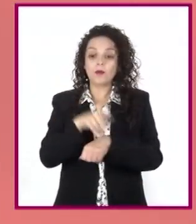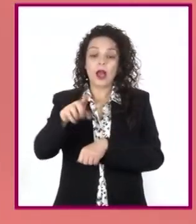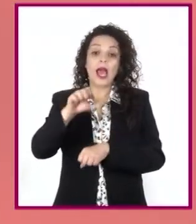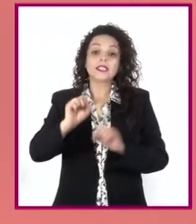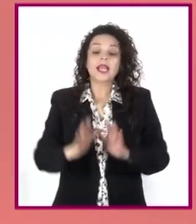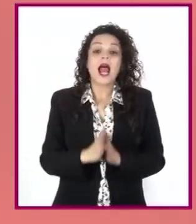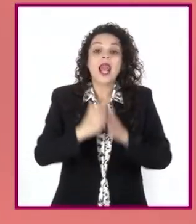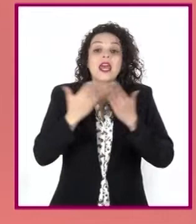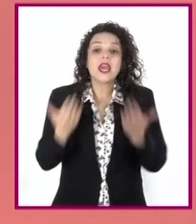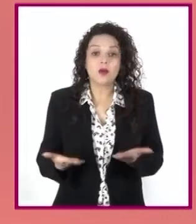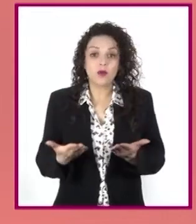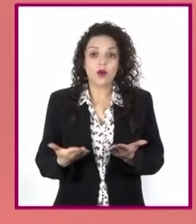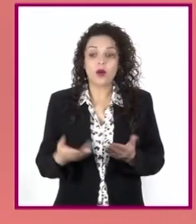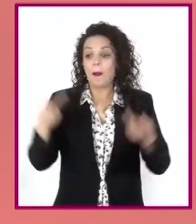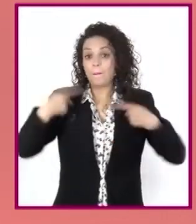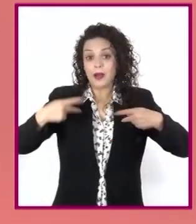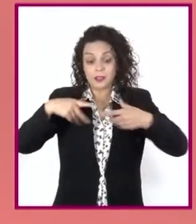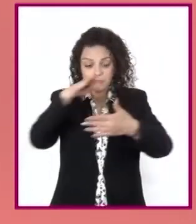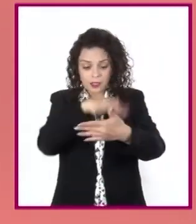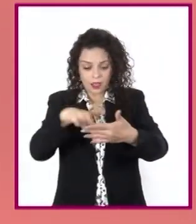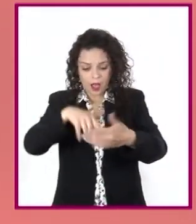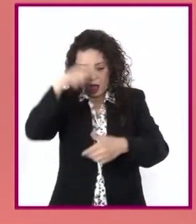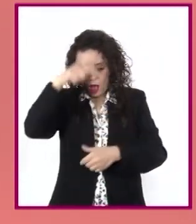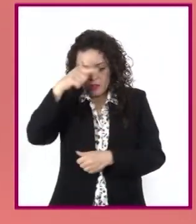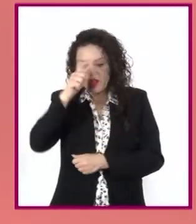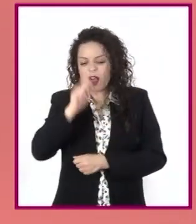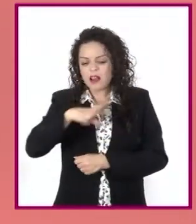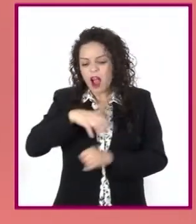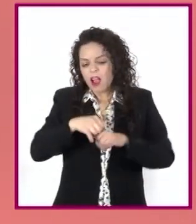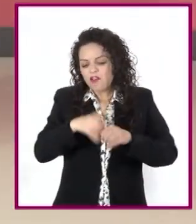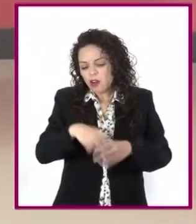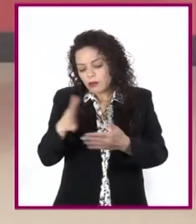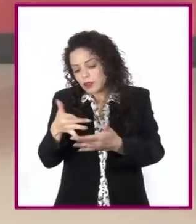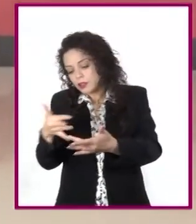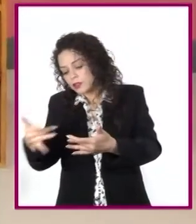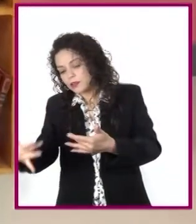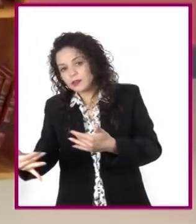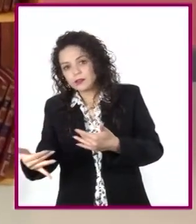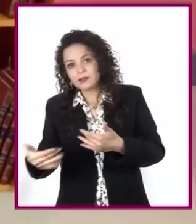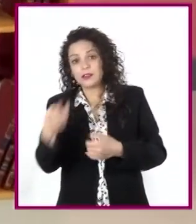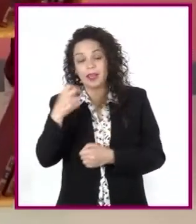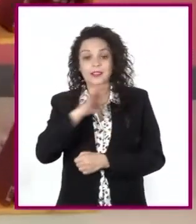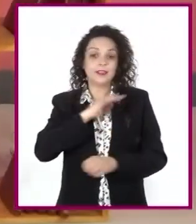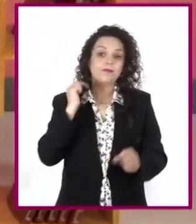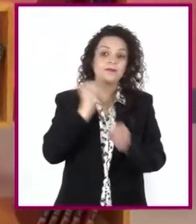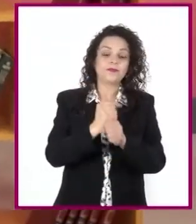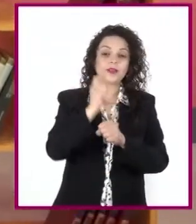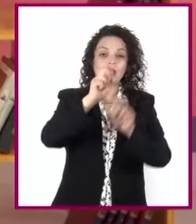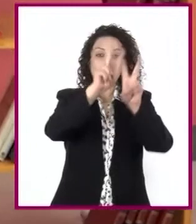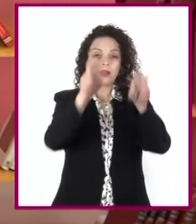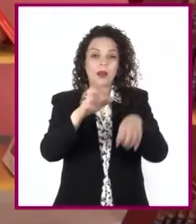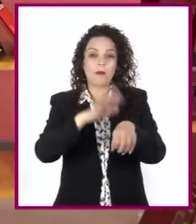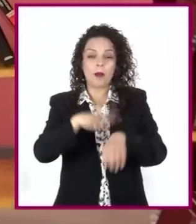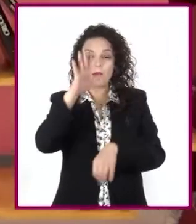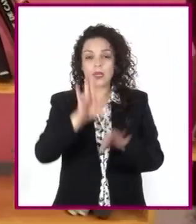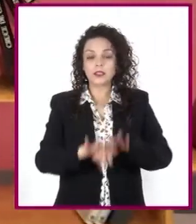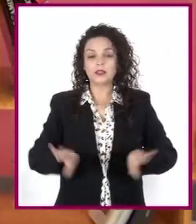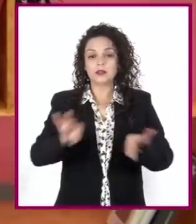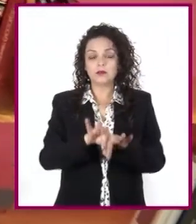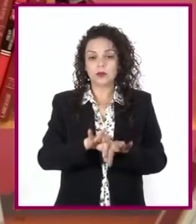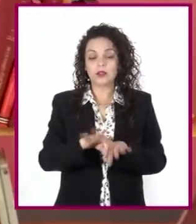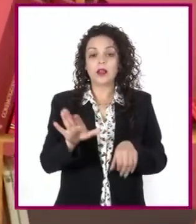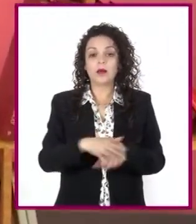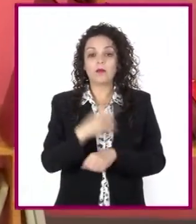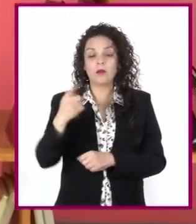el contenido. Revisar estas secciones les permitirá identificar el tema principal de las fuentes al